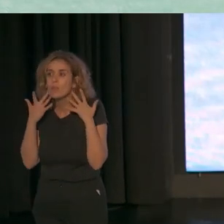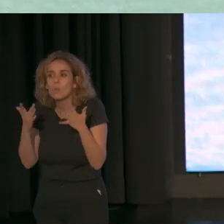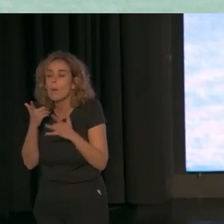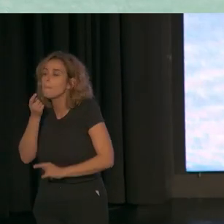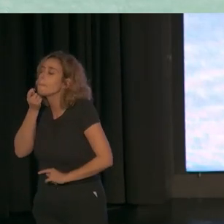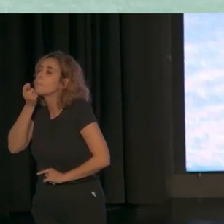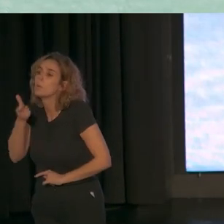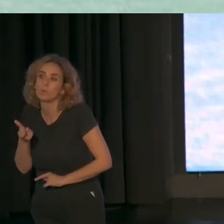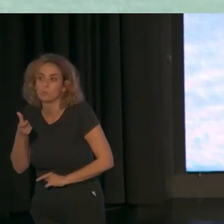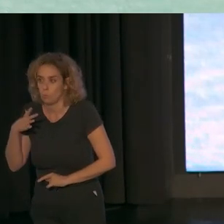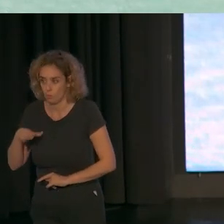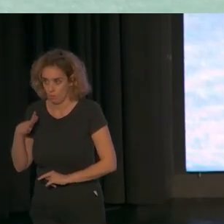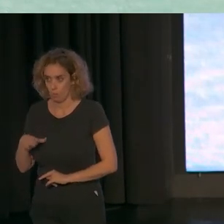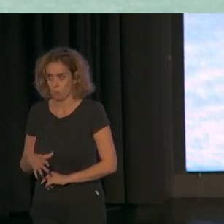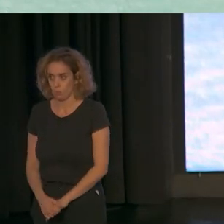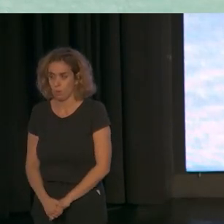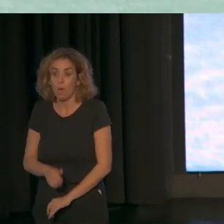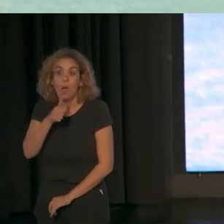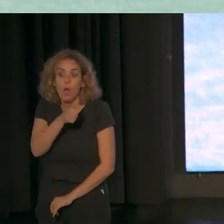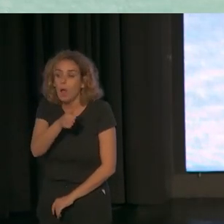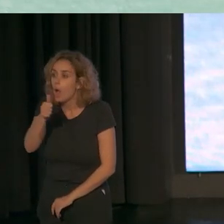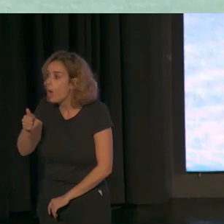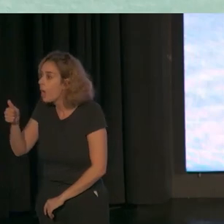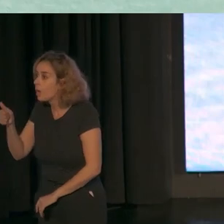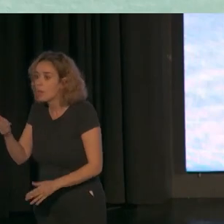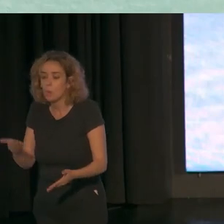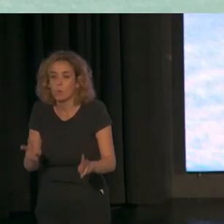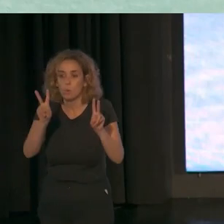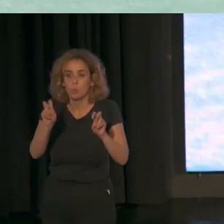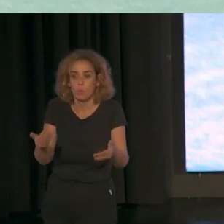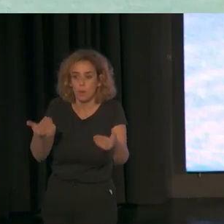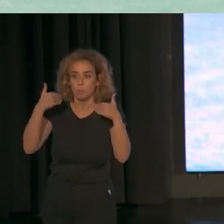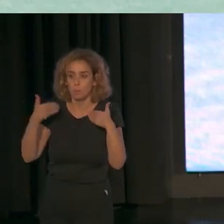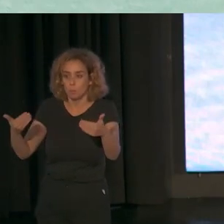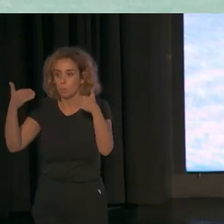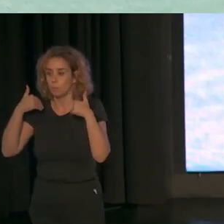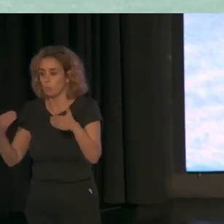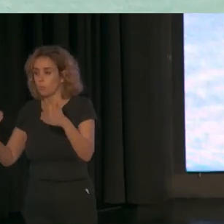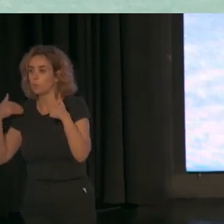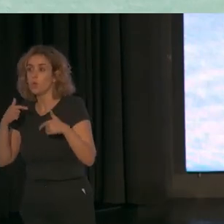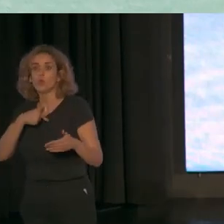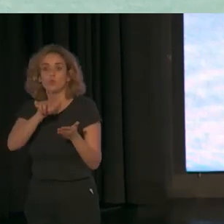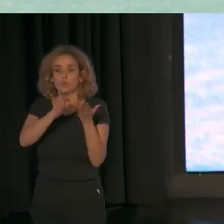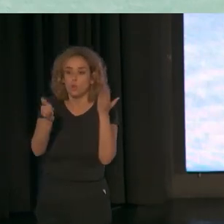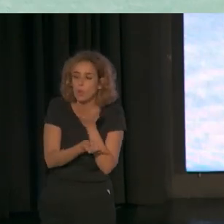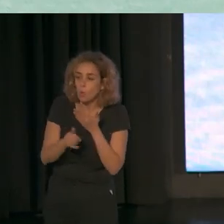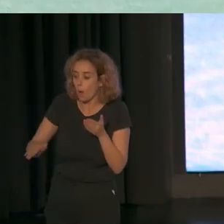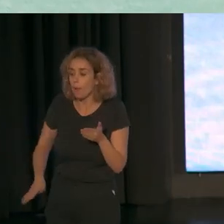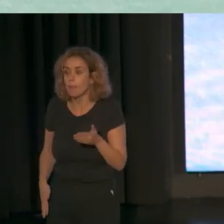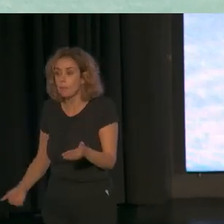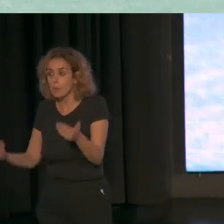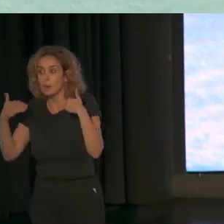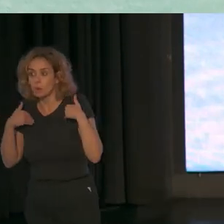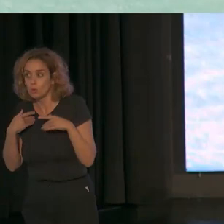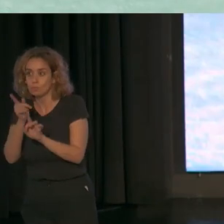por favor no cada uno encargándose eso yo del lenguaje yo de la pierna yo de no sé qué